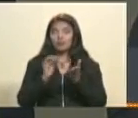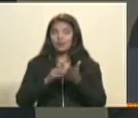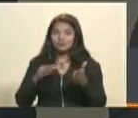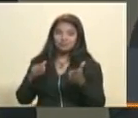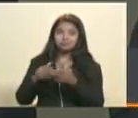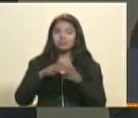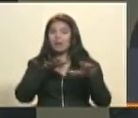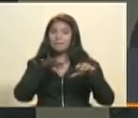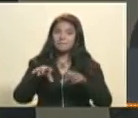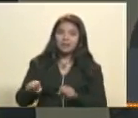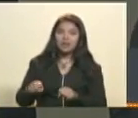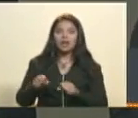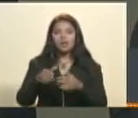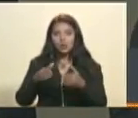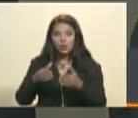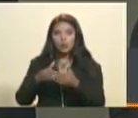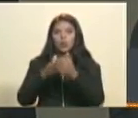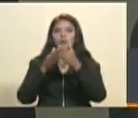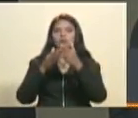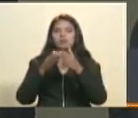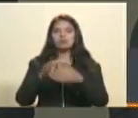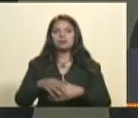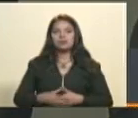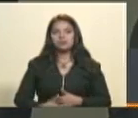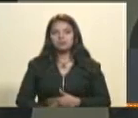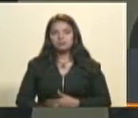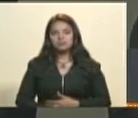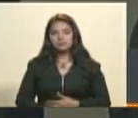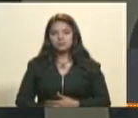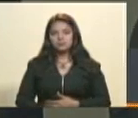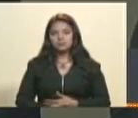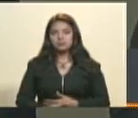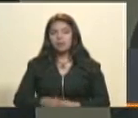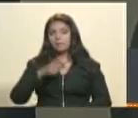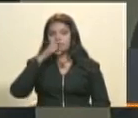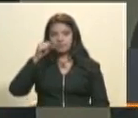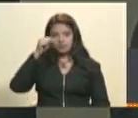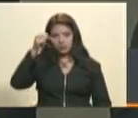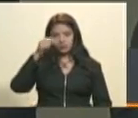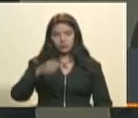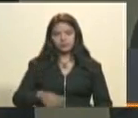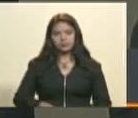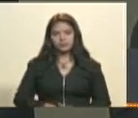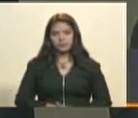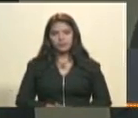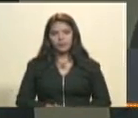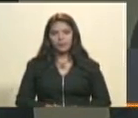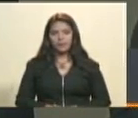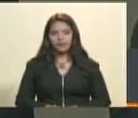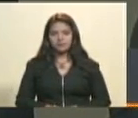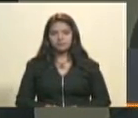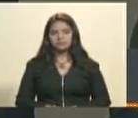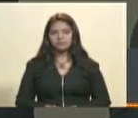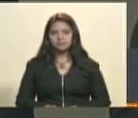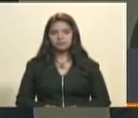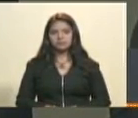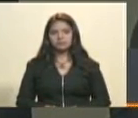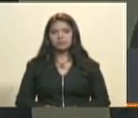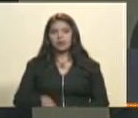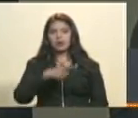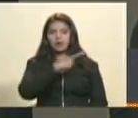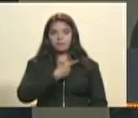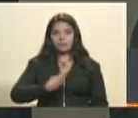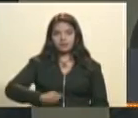imperial en contra del jefe del Estado, Nicolás Maduro Moros. La presidencia del